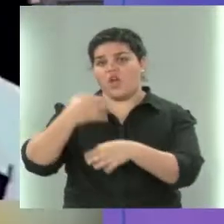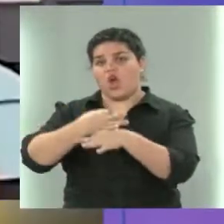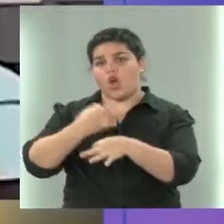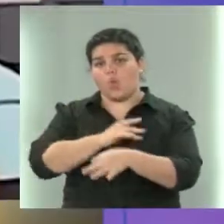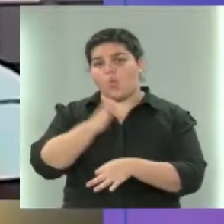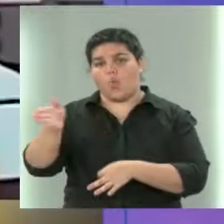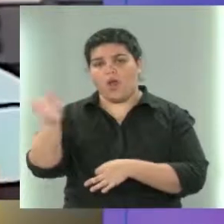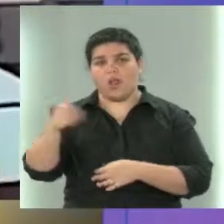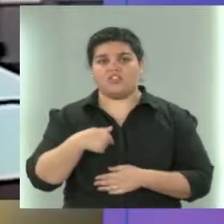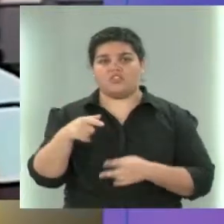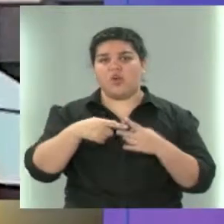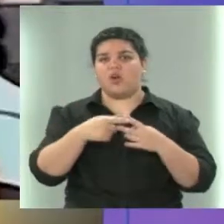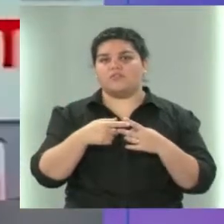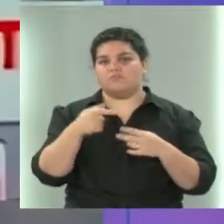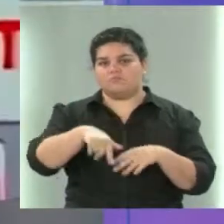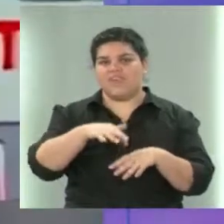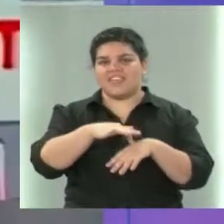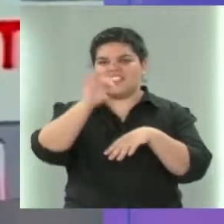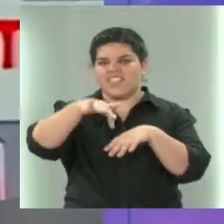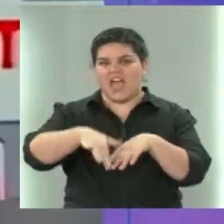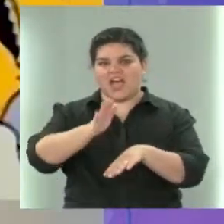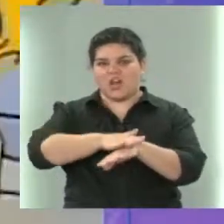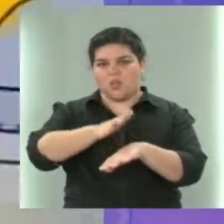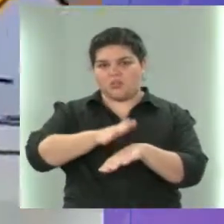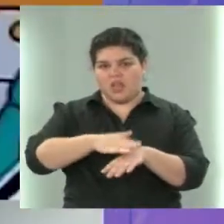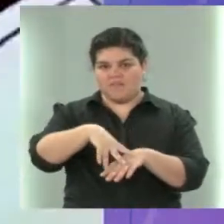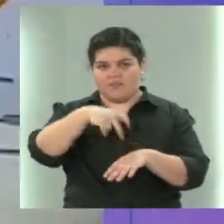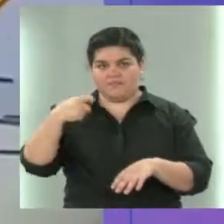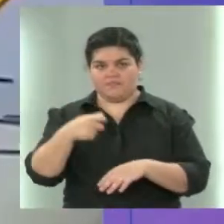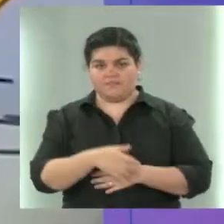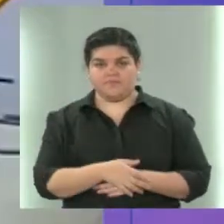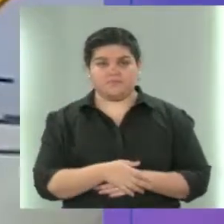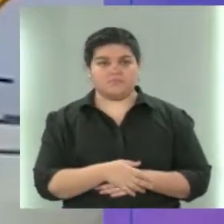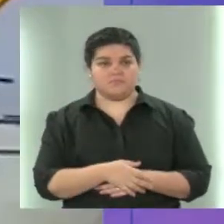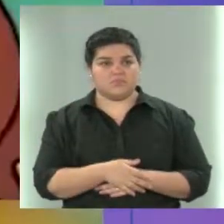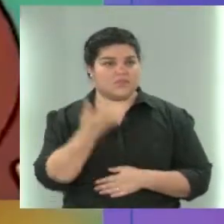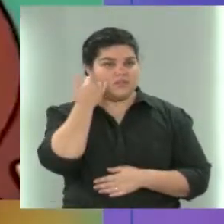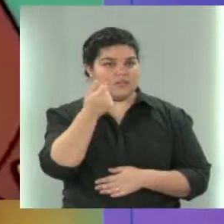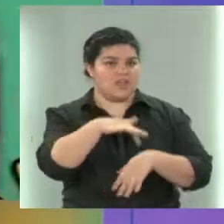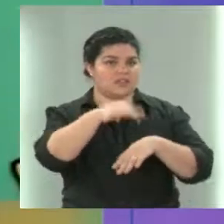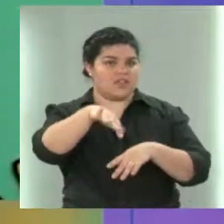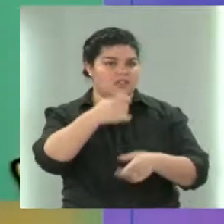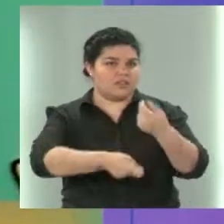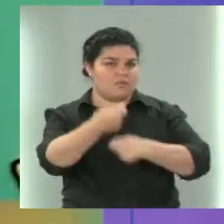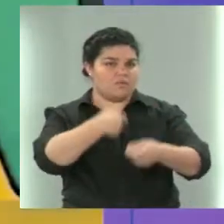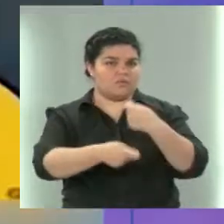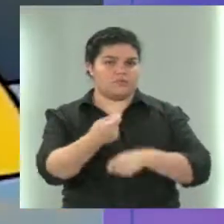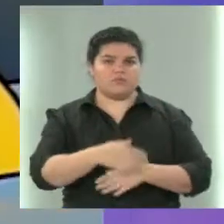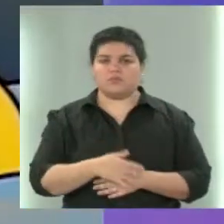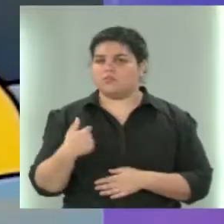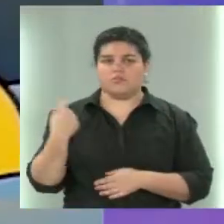empleo de técnico sacador de sangre. Bueno, ya que empiece la función. Estamos listos para la transfusión. Smithers, no voy a